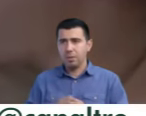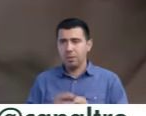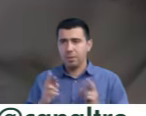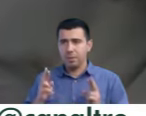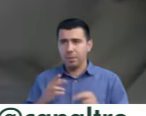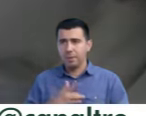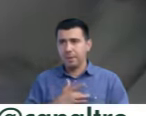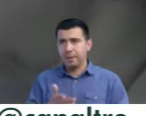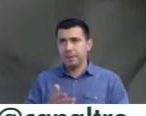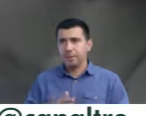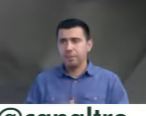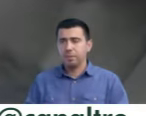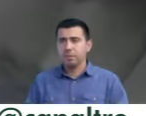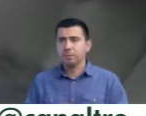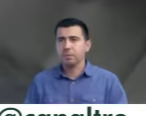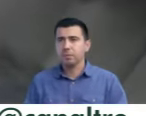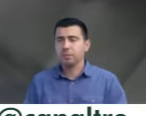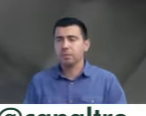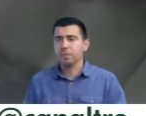saludable